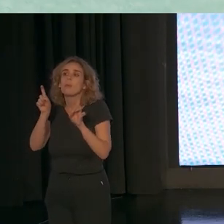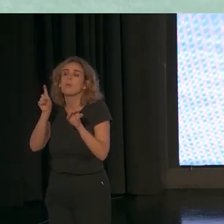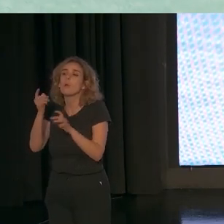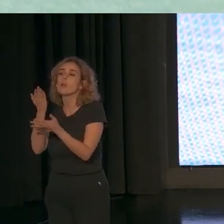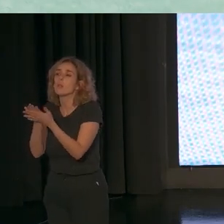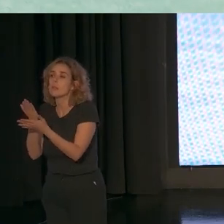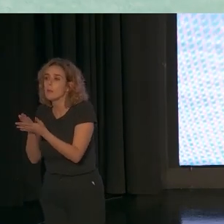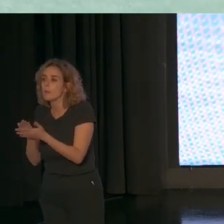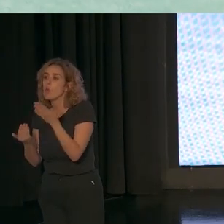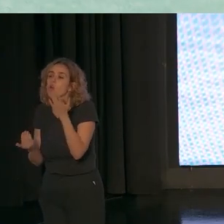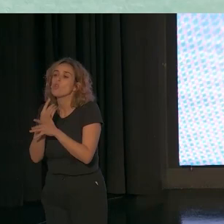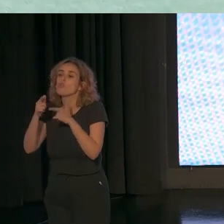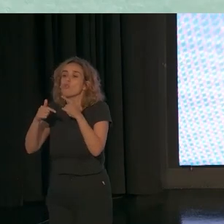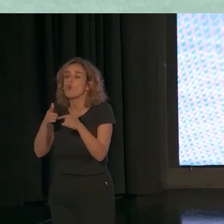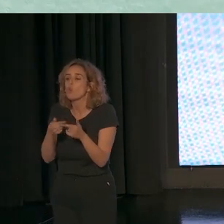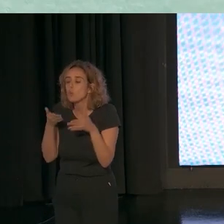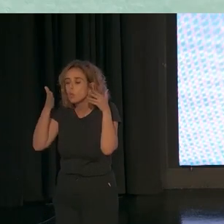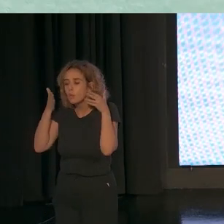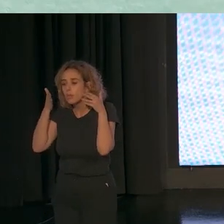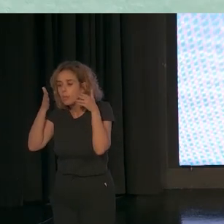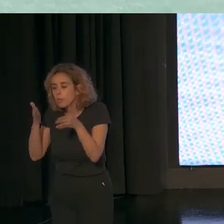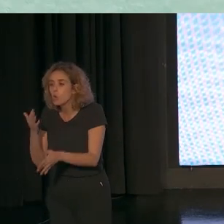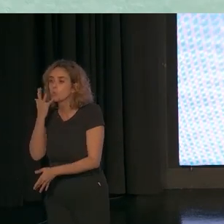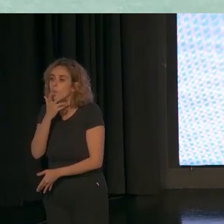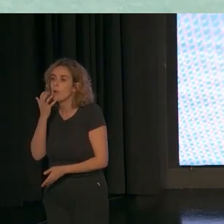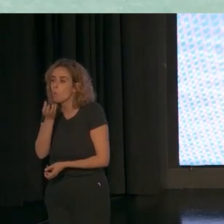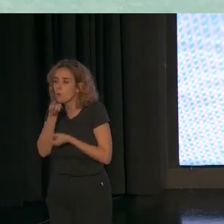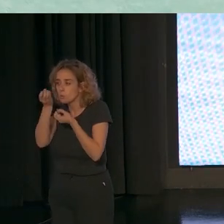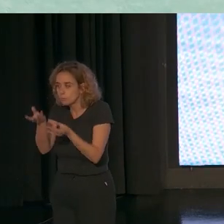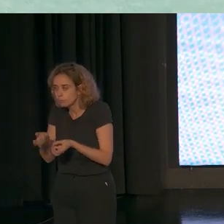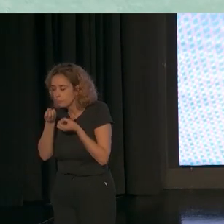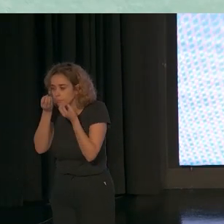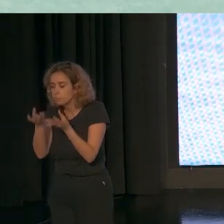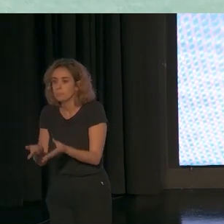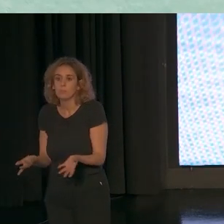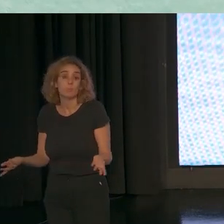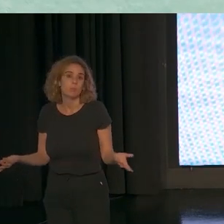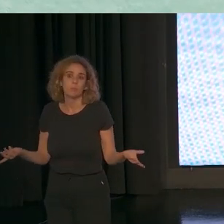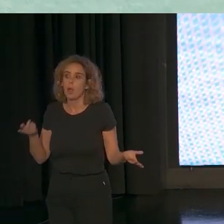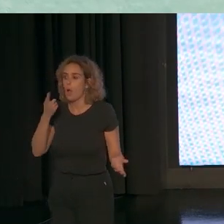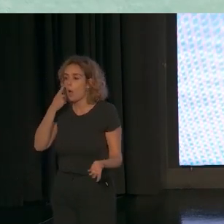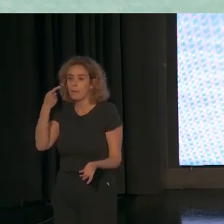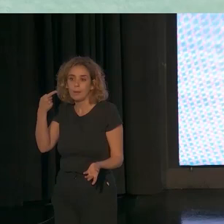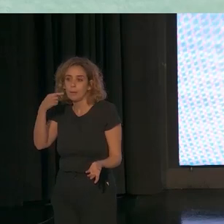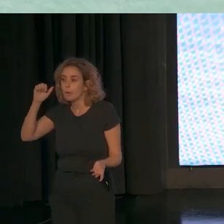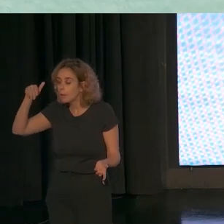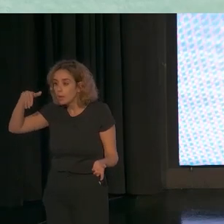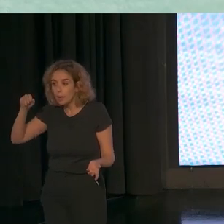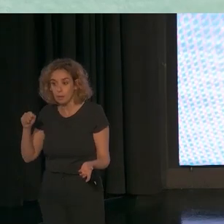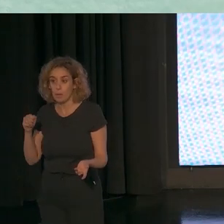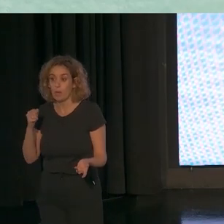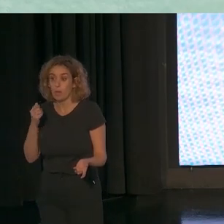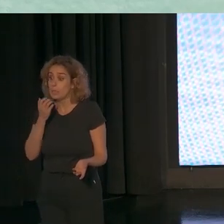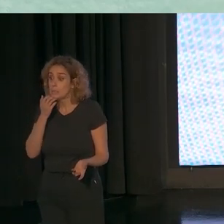dedícale todos los días esto para contar un cuento dice a ver Gema cuando yo me siento